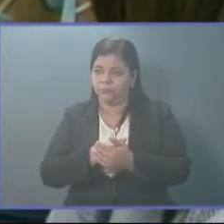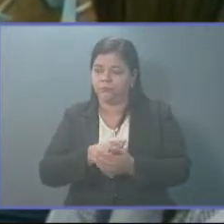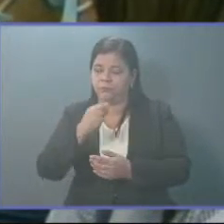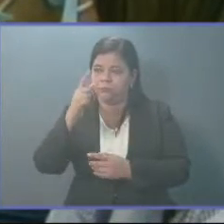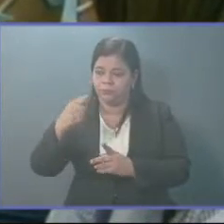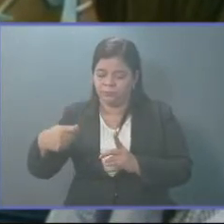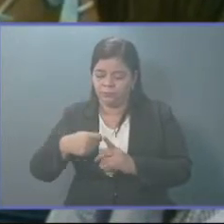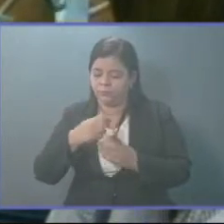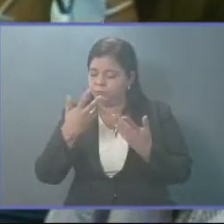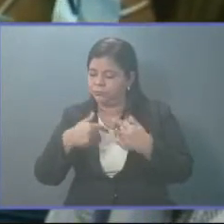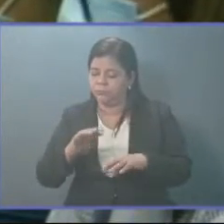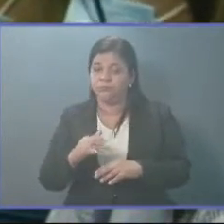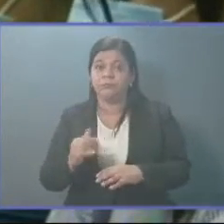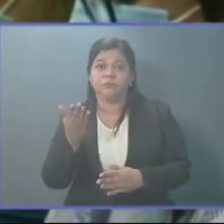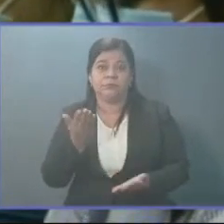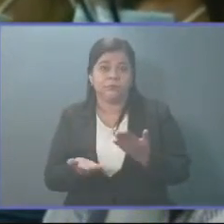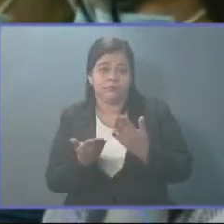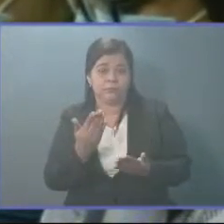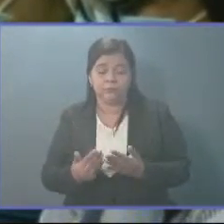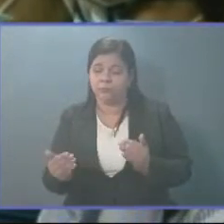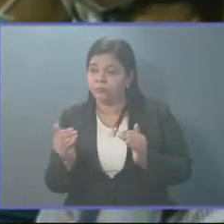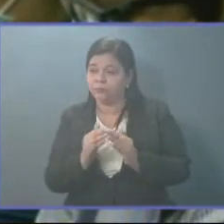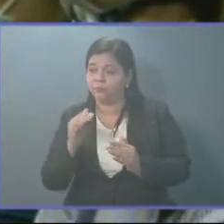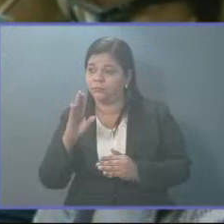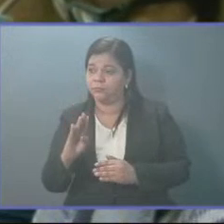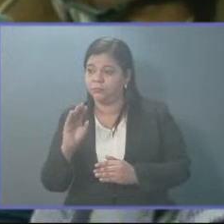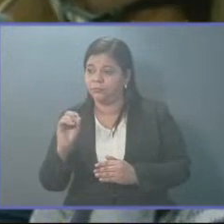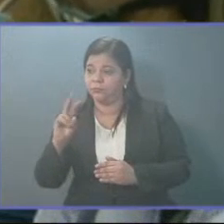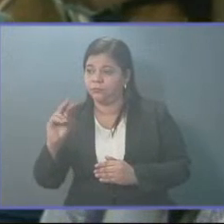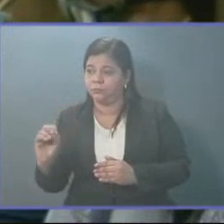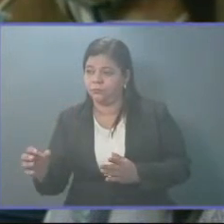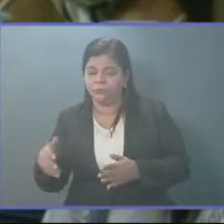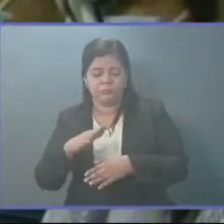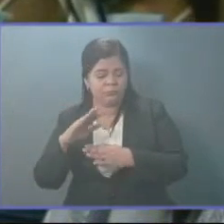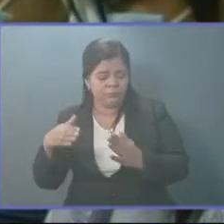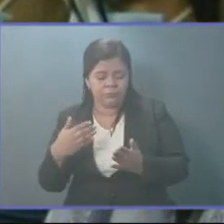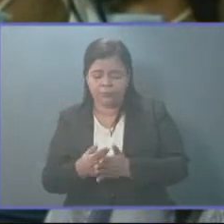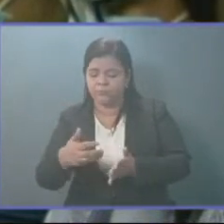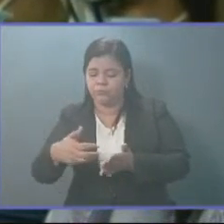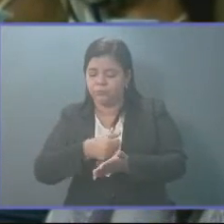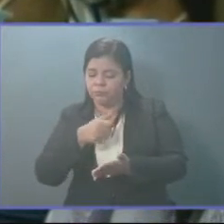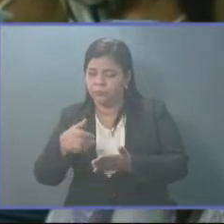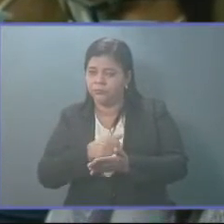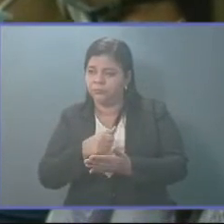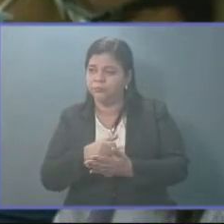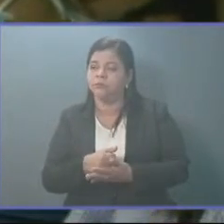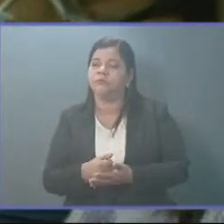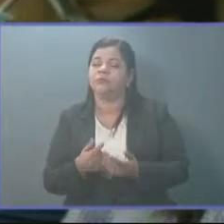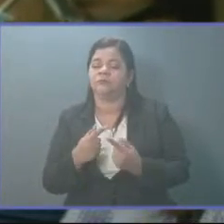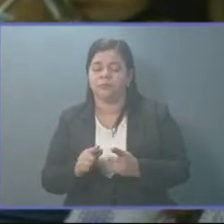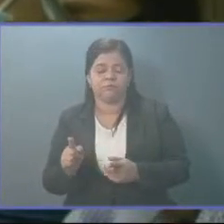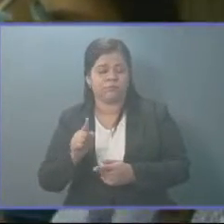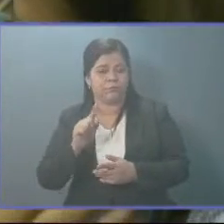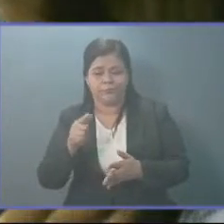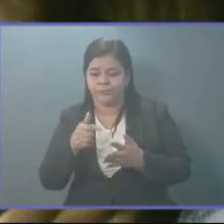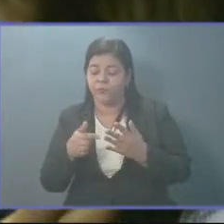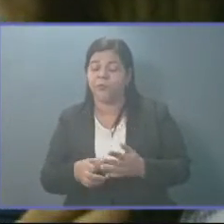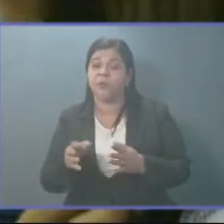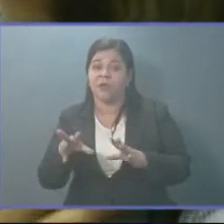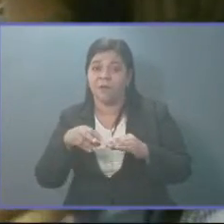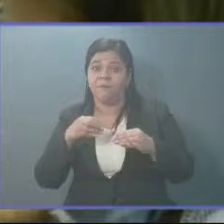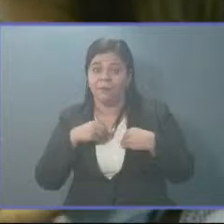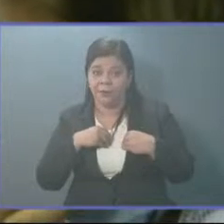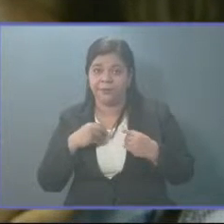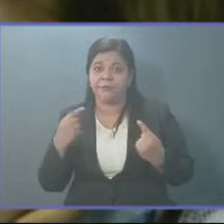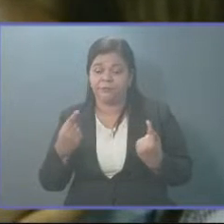¿verdad? A veces hasta el bono que reciben. Todas estas formas de retención que les hacen es muy perjudicial